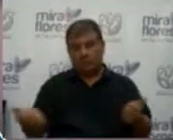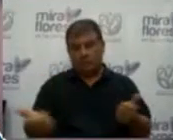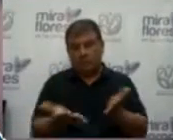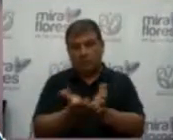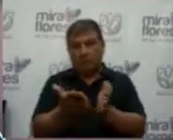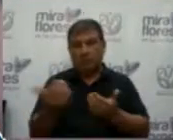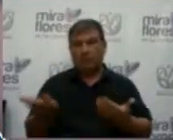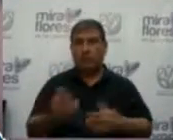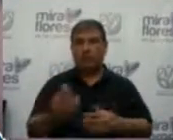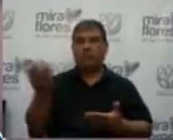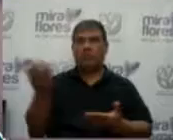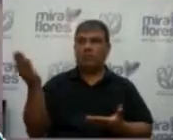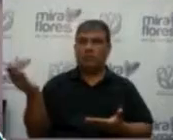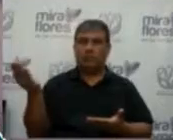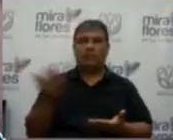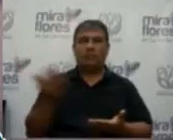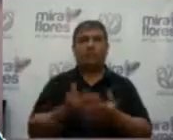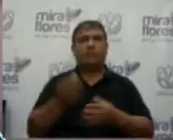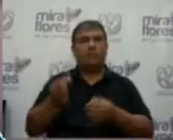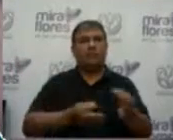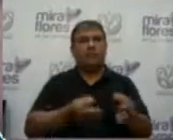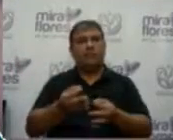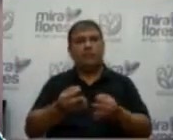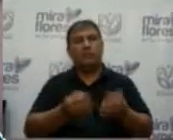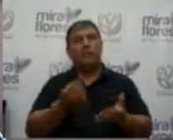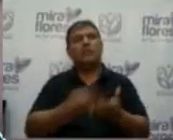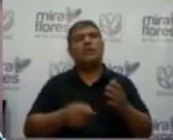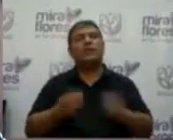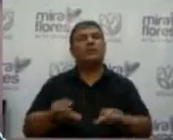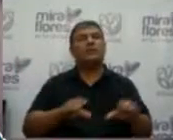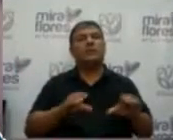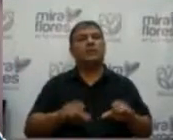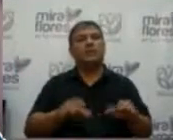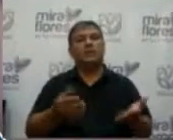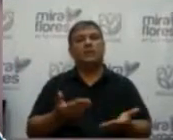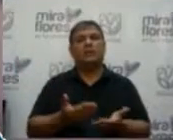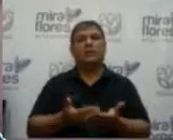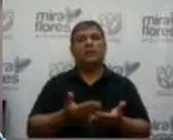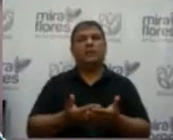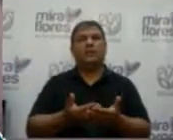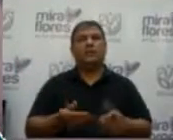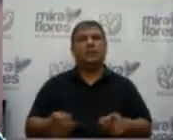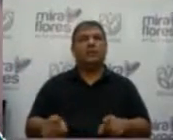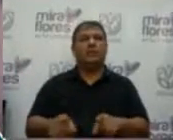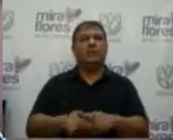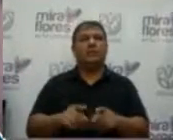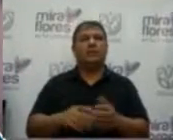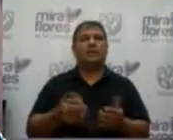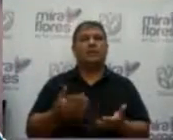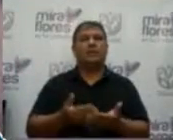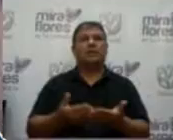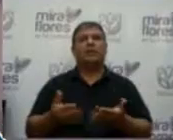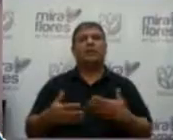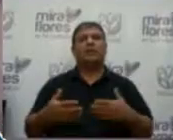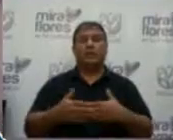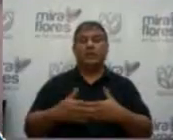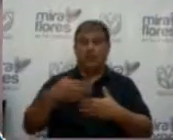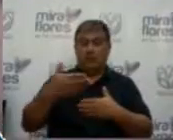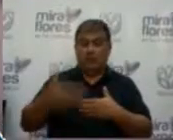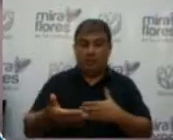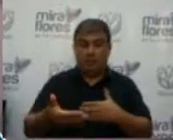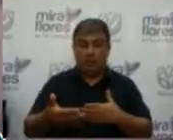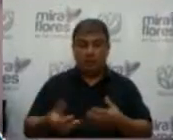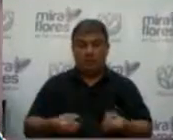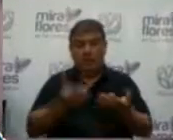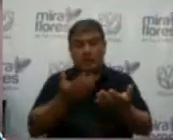al podio, nos pueda explicar un poco qué es lo que se está haciendo y qué es lo que vendría después de